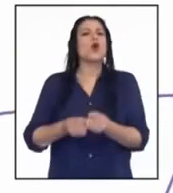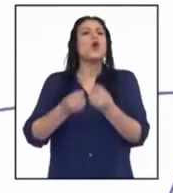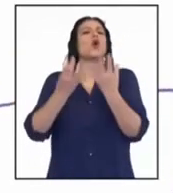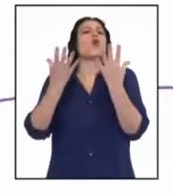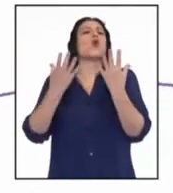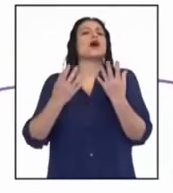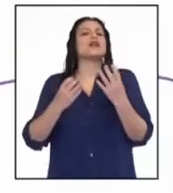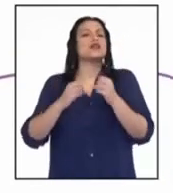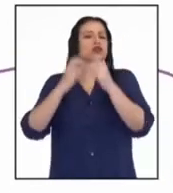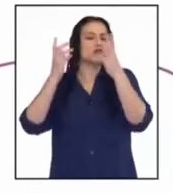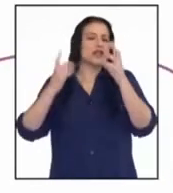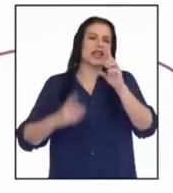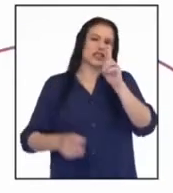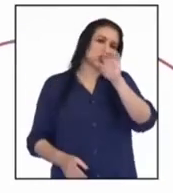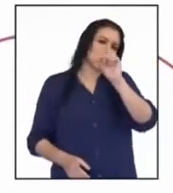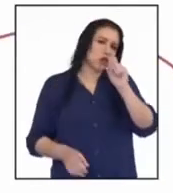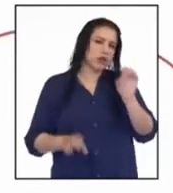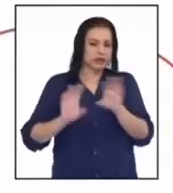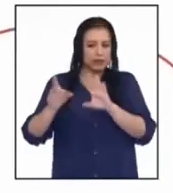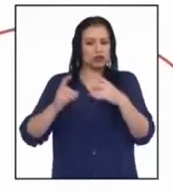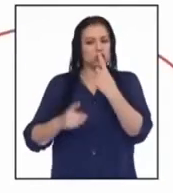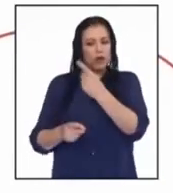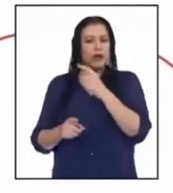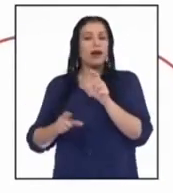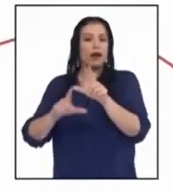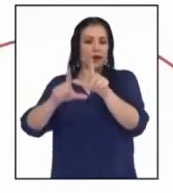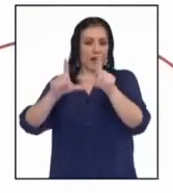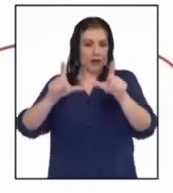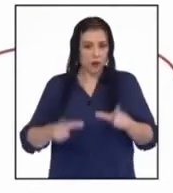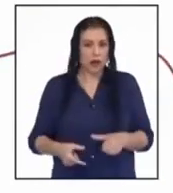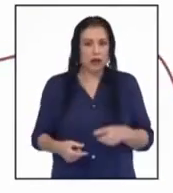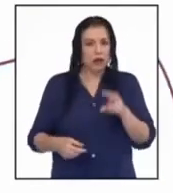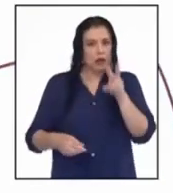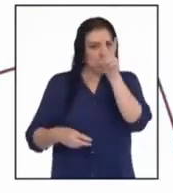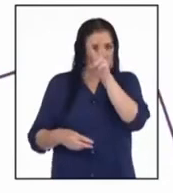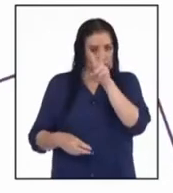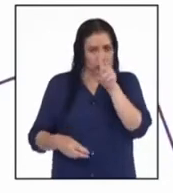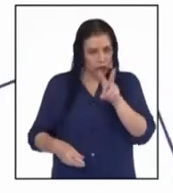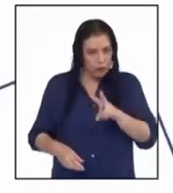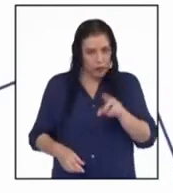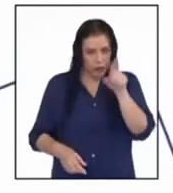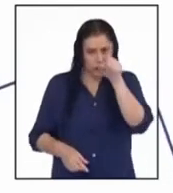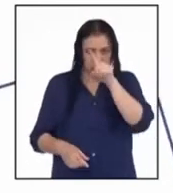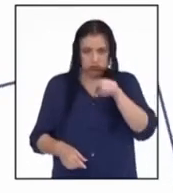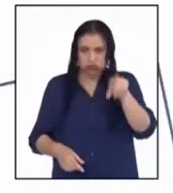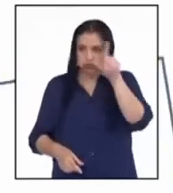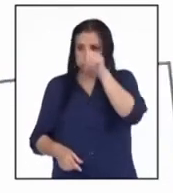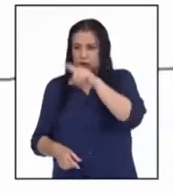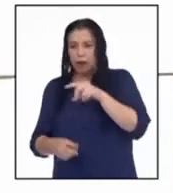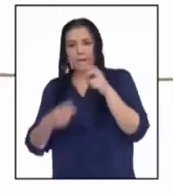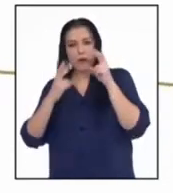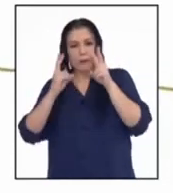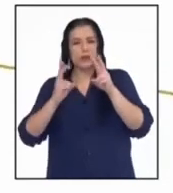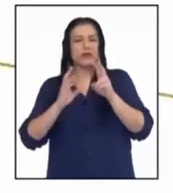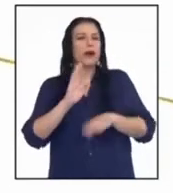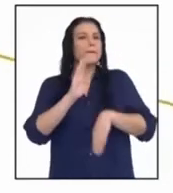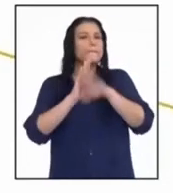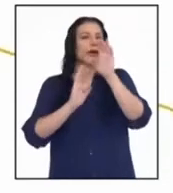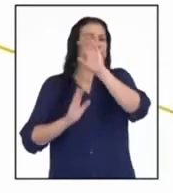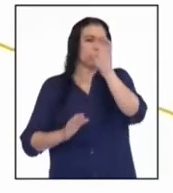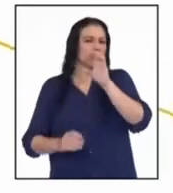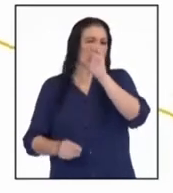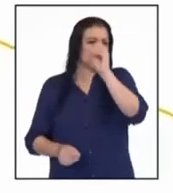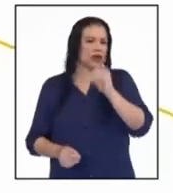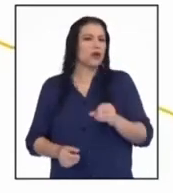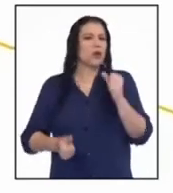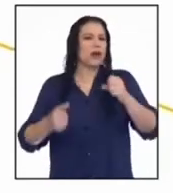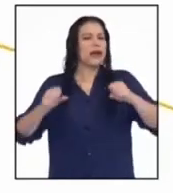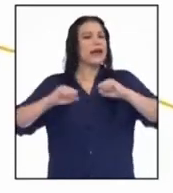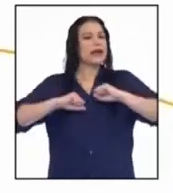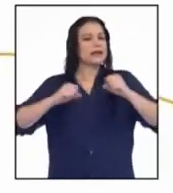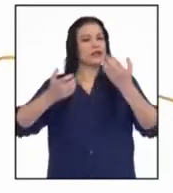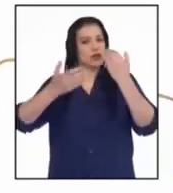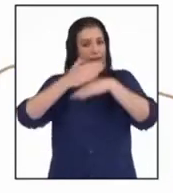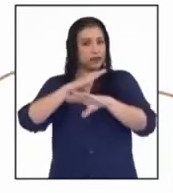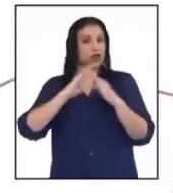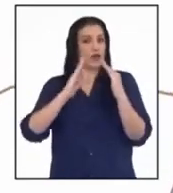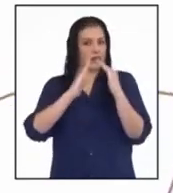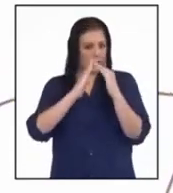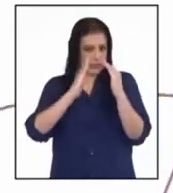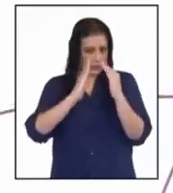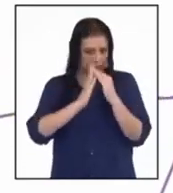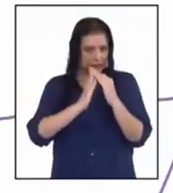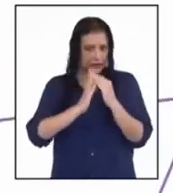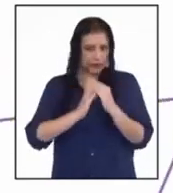hizo Doris actividad física en cada ambiente. Al observar el gráfico de anillos, hemos notado que el mayor porcentaje corresponde a ejercicios hechos en